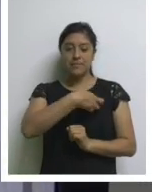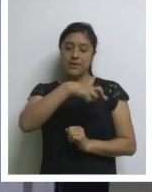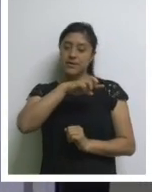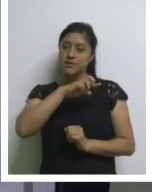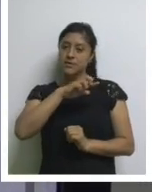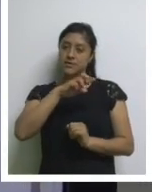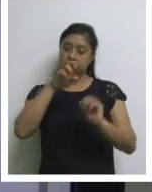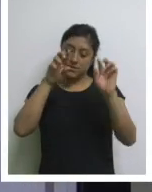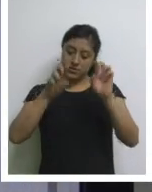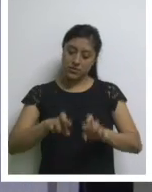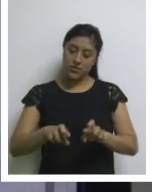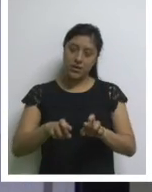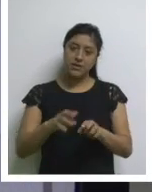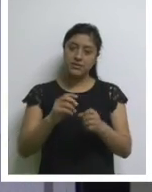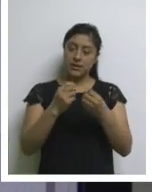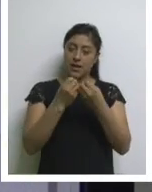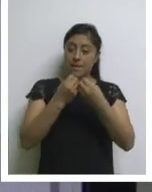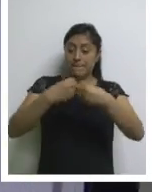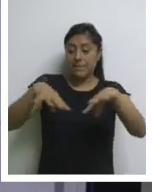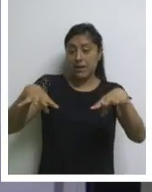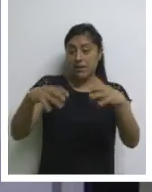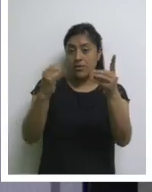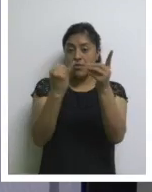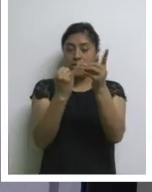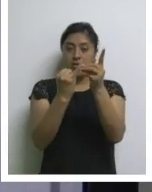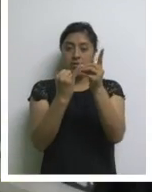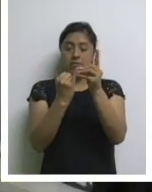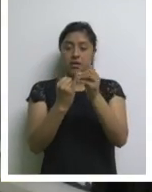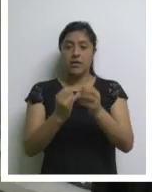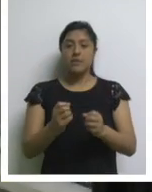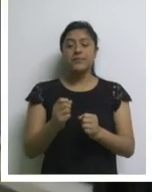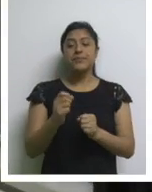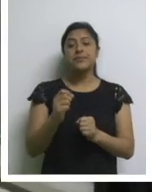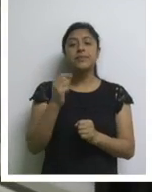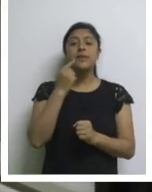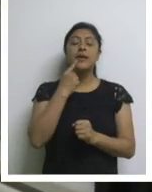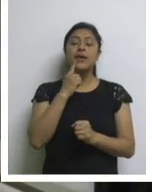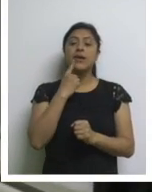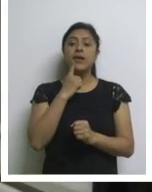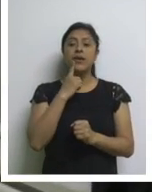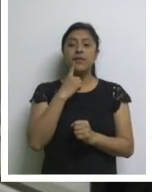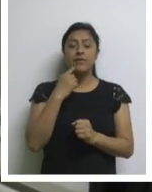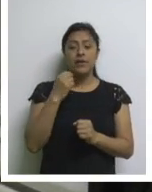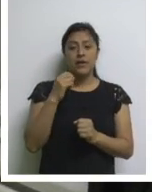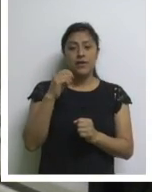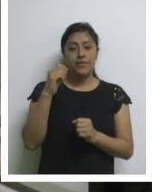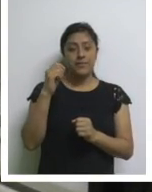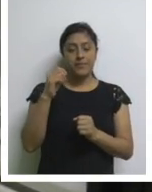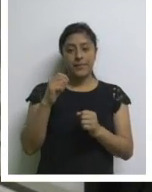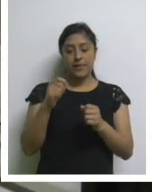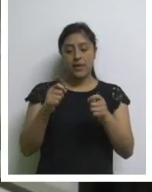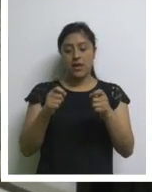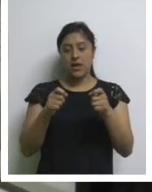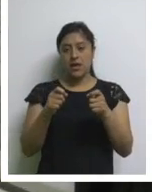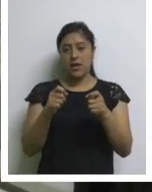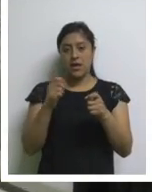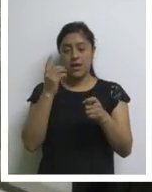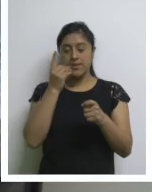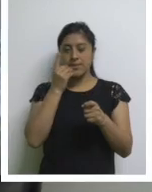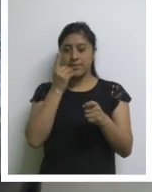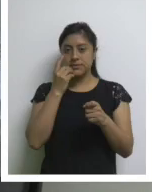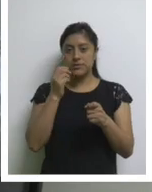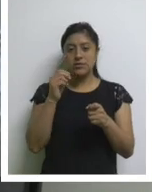por su naturaleza han perdido sus documentos. El licenciado Everardo Cifuentes, jefe de la unidad de biometría y